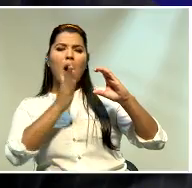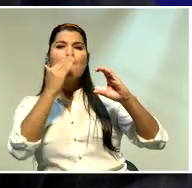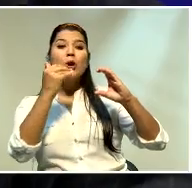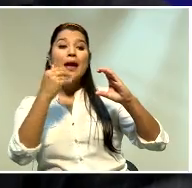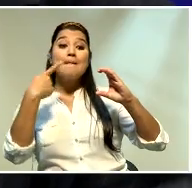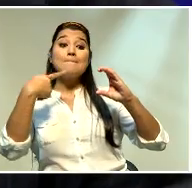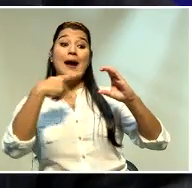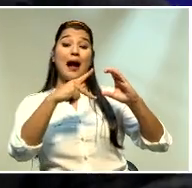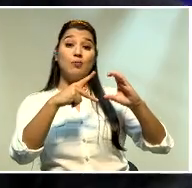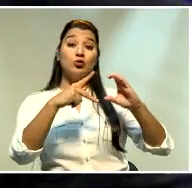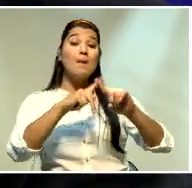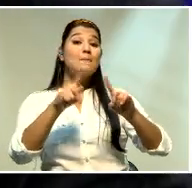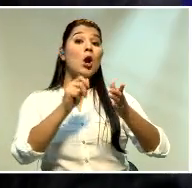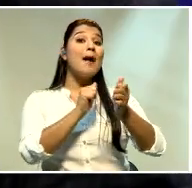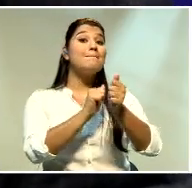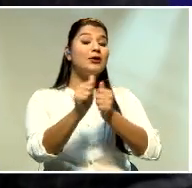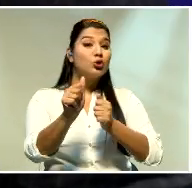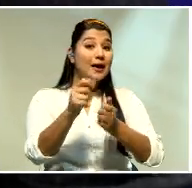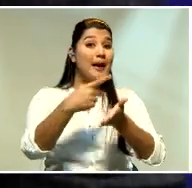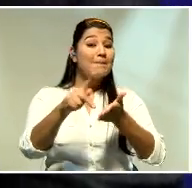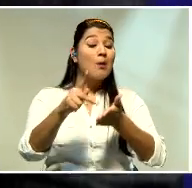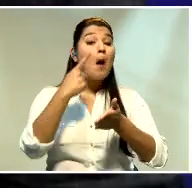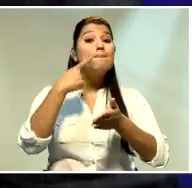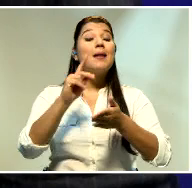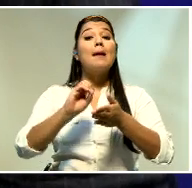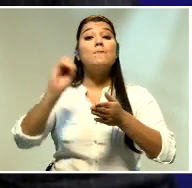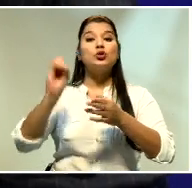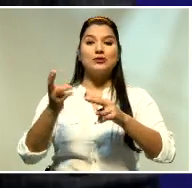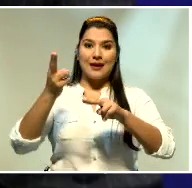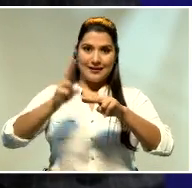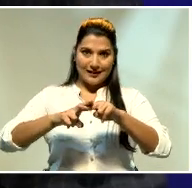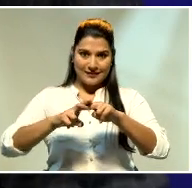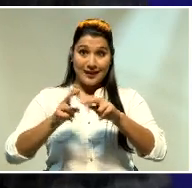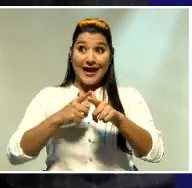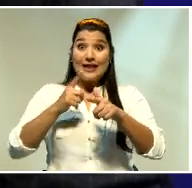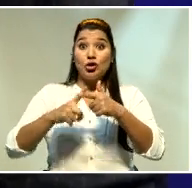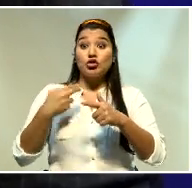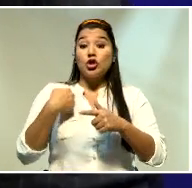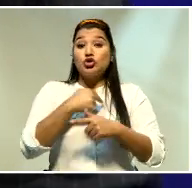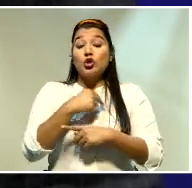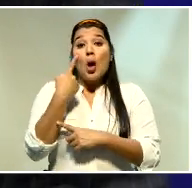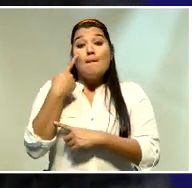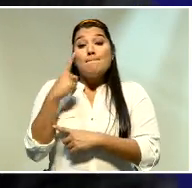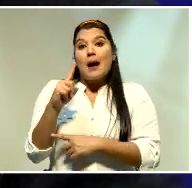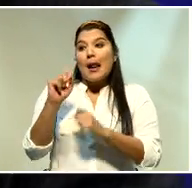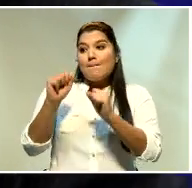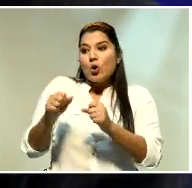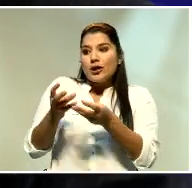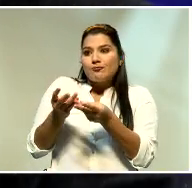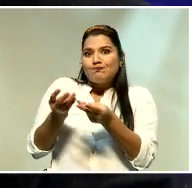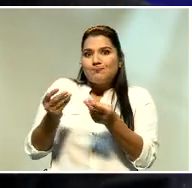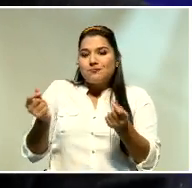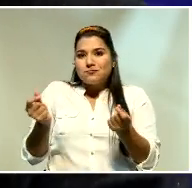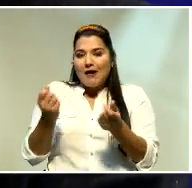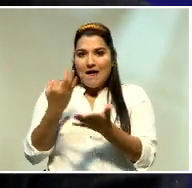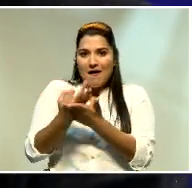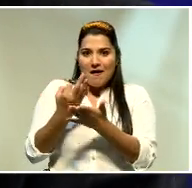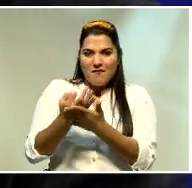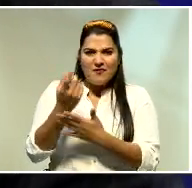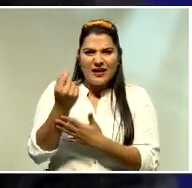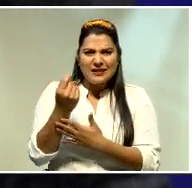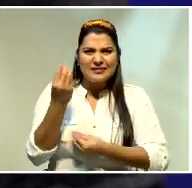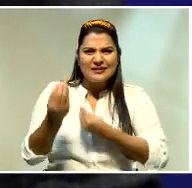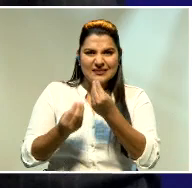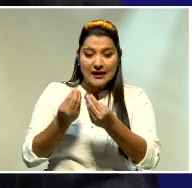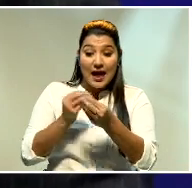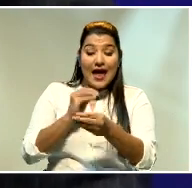entonces, para contraer deuda más barata, o sea, para sanear las finanzas, había que, uno de los mecanismos es entrar a la Corporación